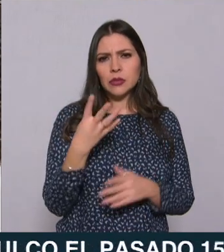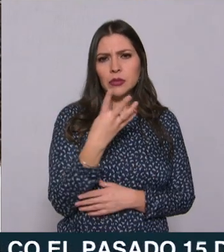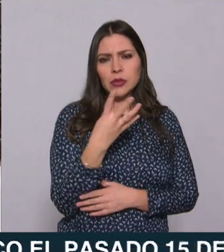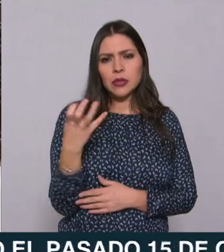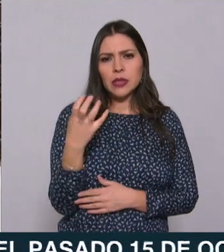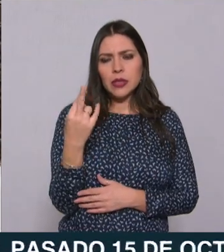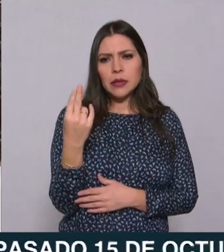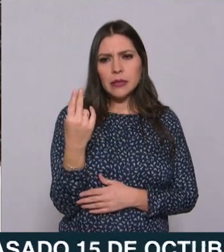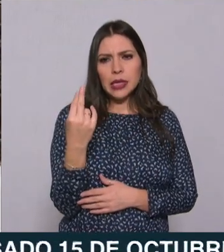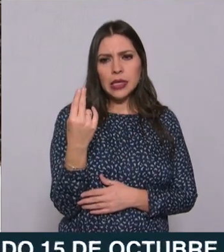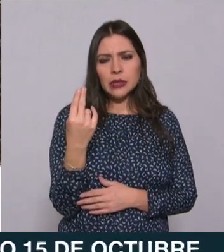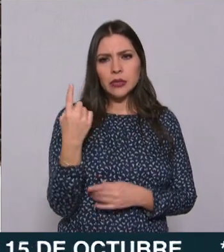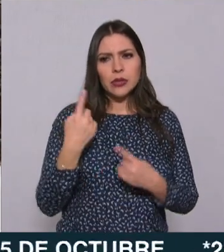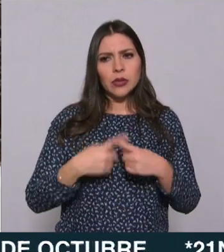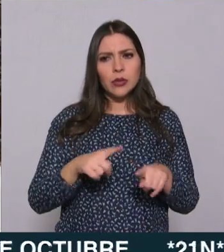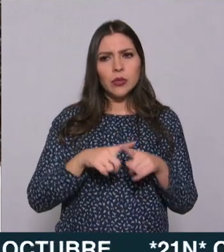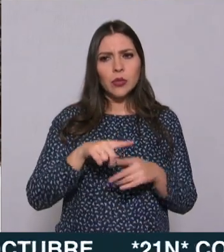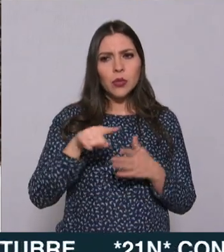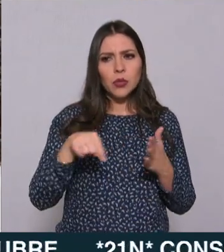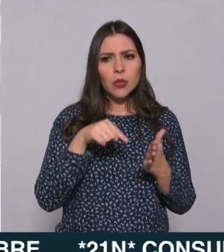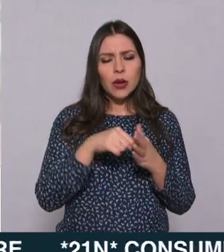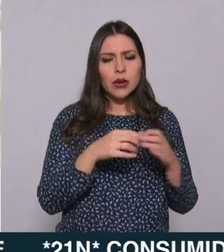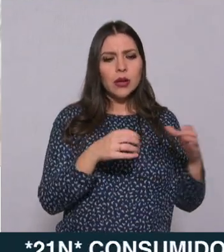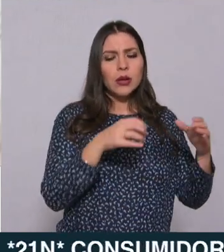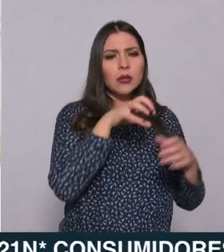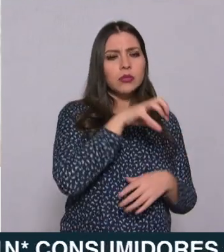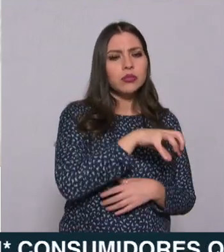3.425 localidades indígenas con